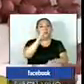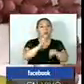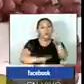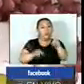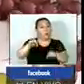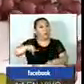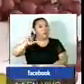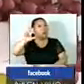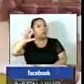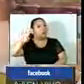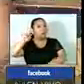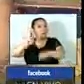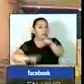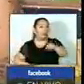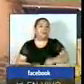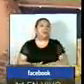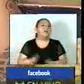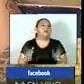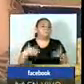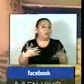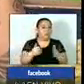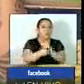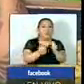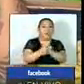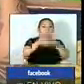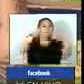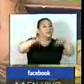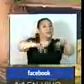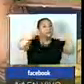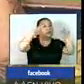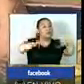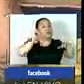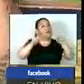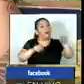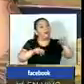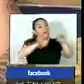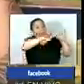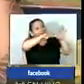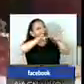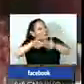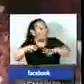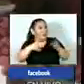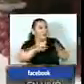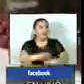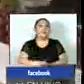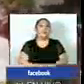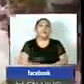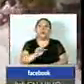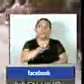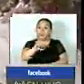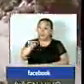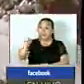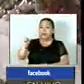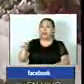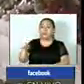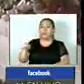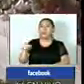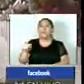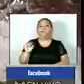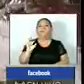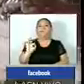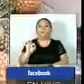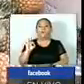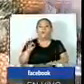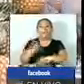a 34. Por las lluvias que ha habido, sí, por los derrumbes y todo. Ante esto, algunos prefieren